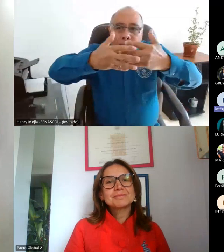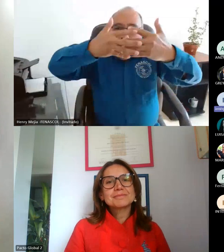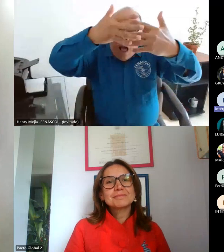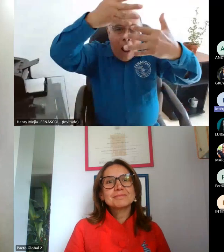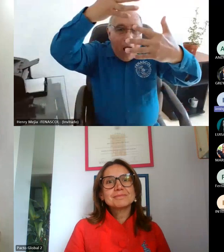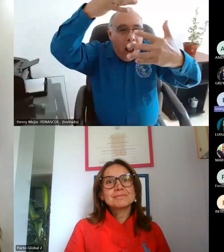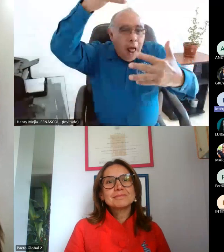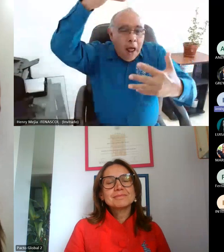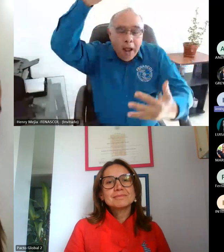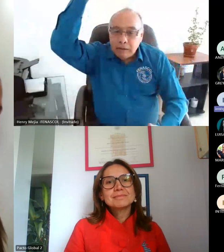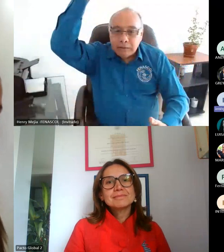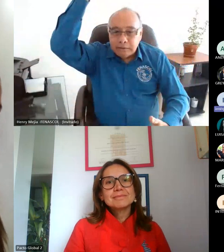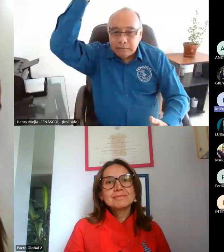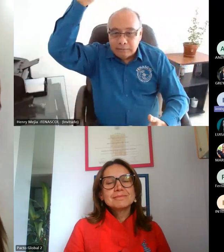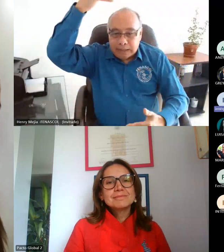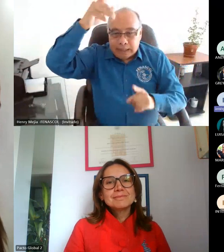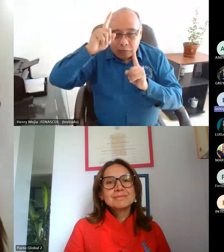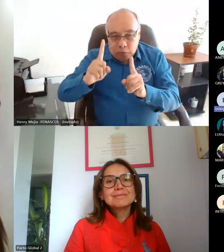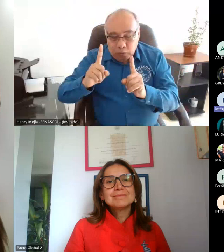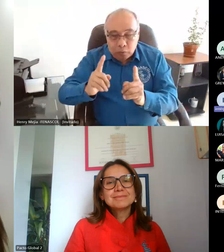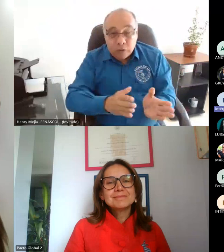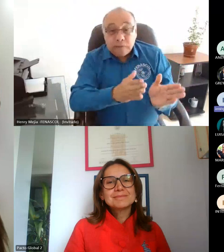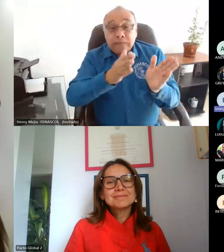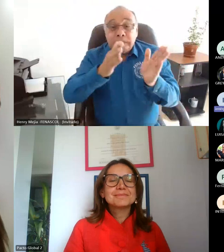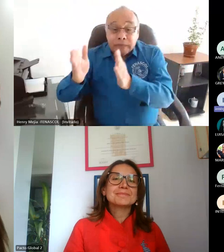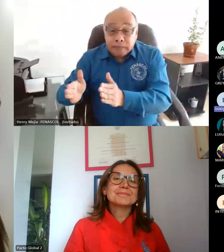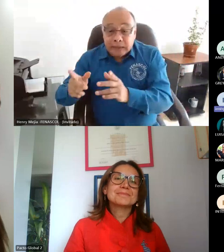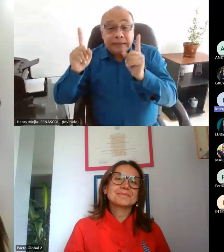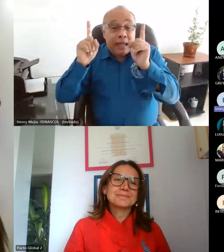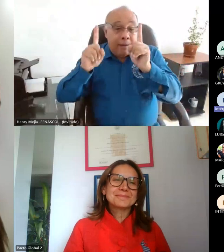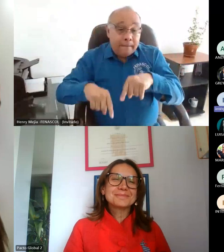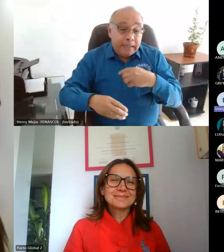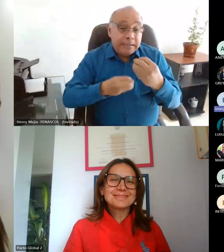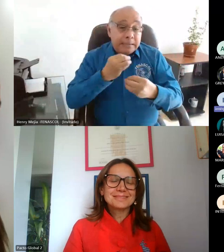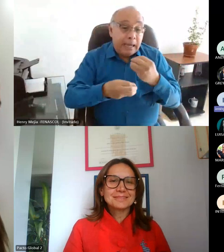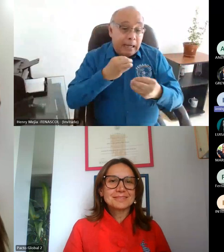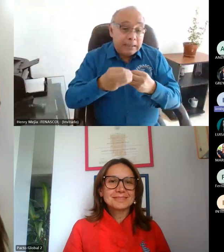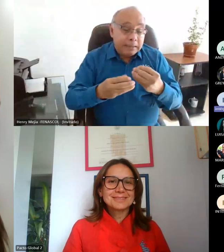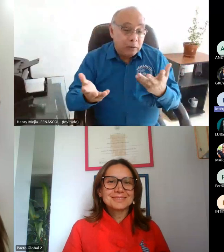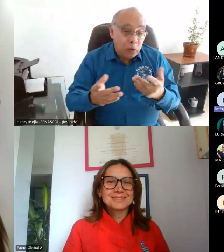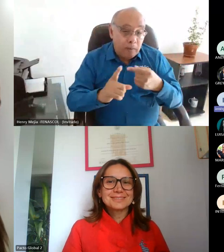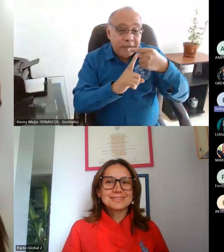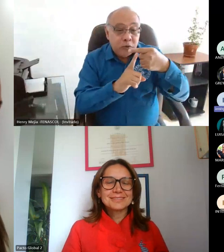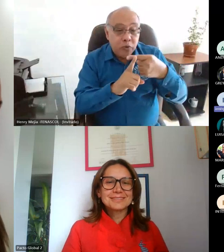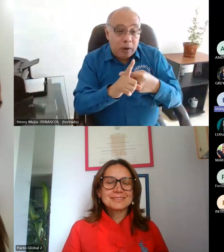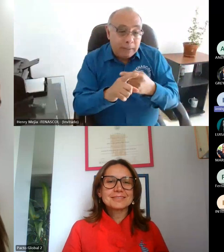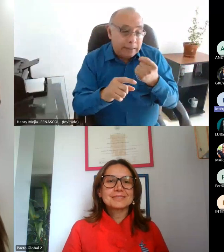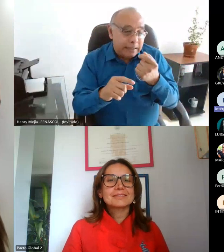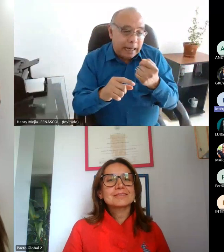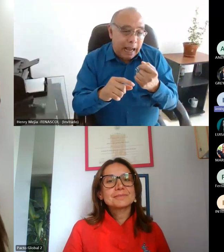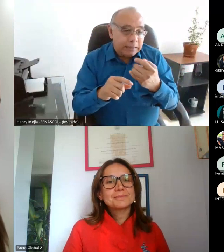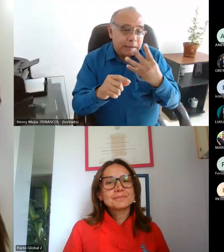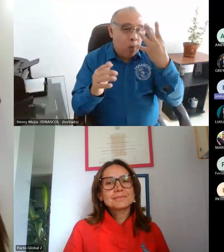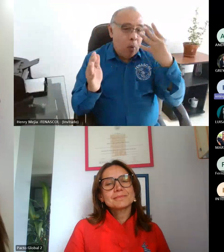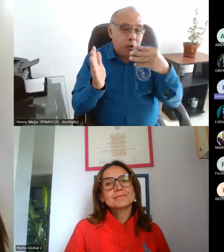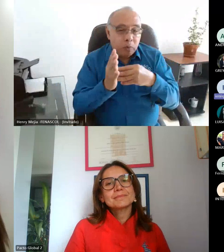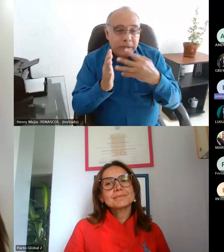a la oral eh tienen un tenemos un listado de de temáticas por por llamadas por interacciones